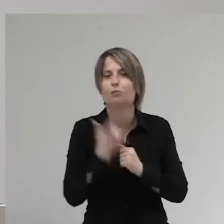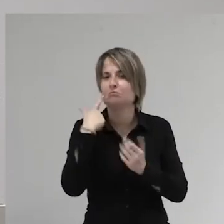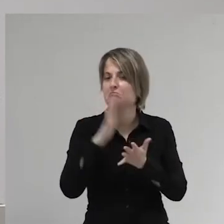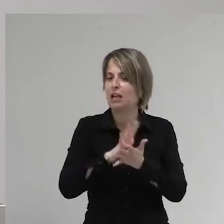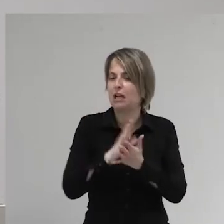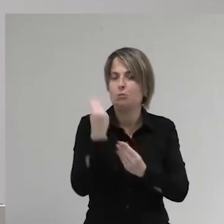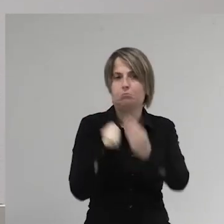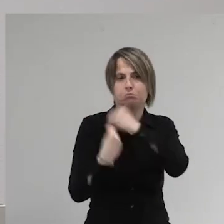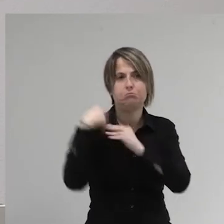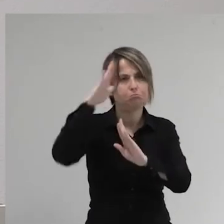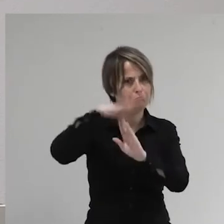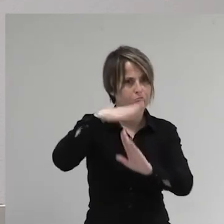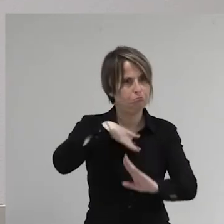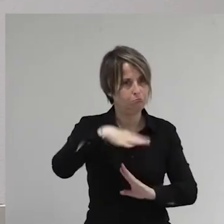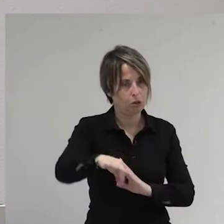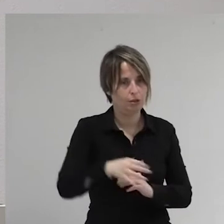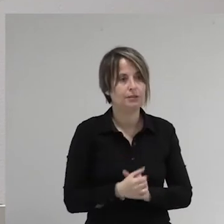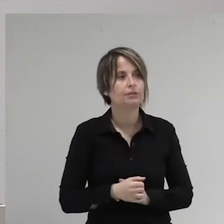Tranquilamente me podéis parar.